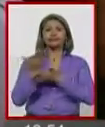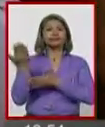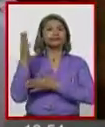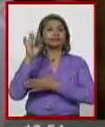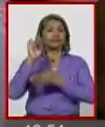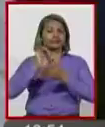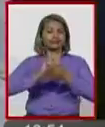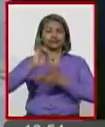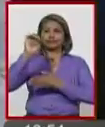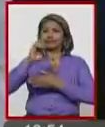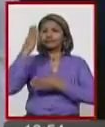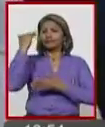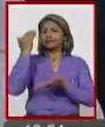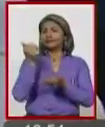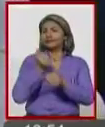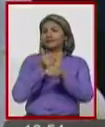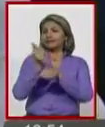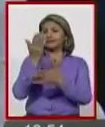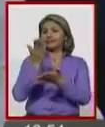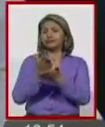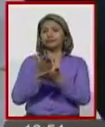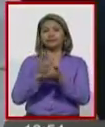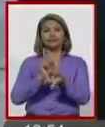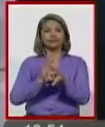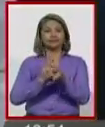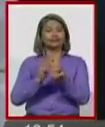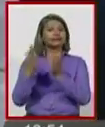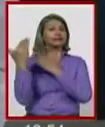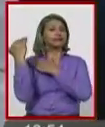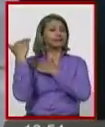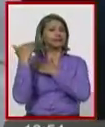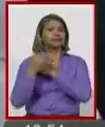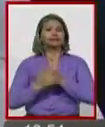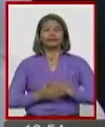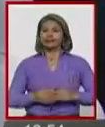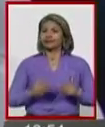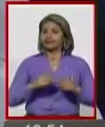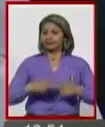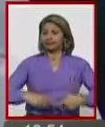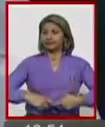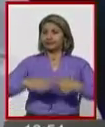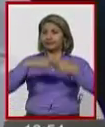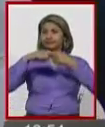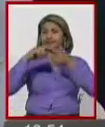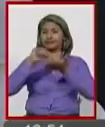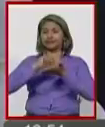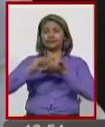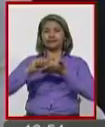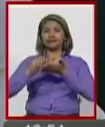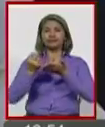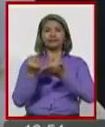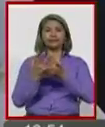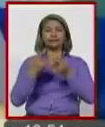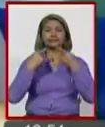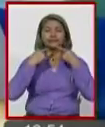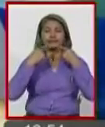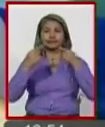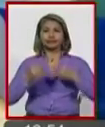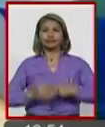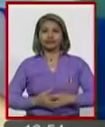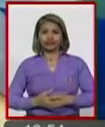el pasado 8 de enero, pero a causa del paro médico que se lleva en la ciudad de Santa Cruz, es que la misma tuvo que ser suspendida hasta nuevo